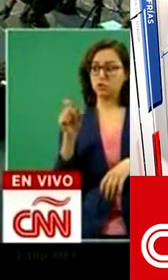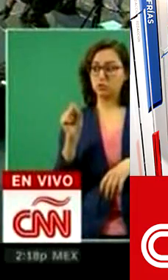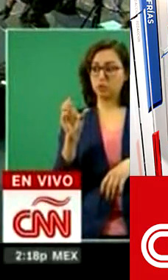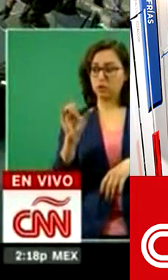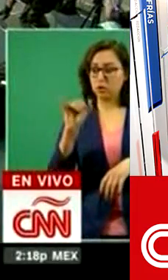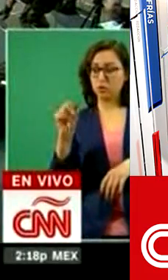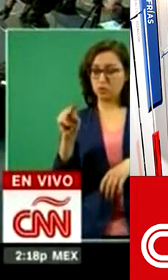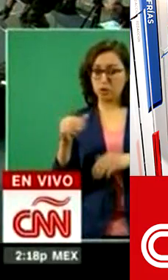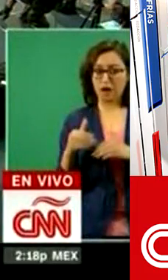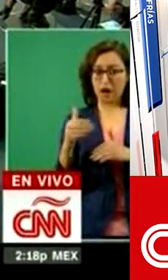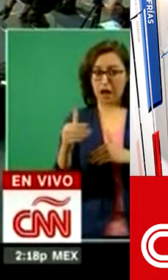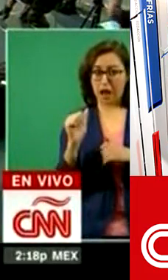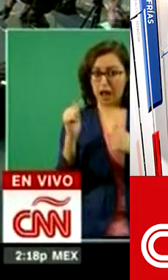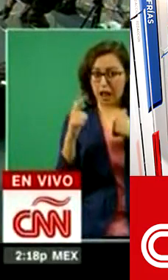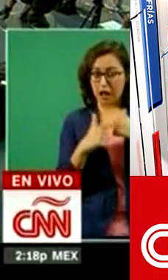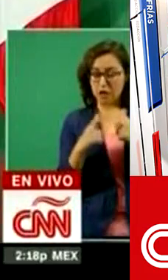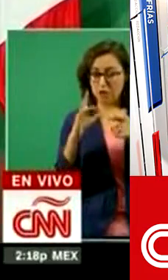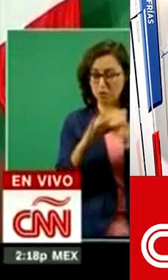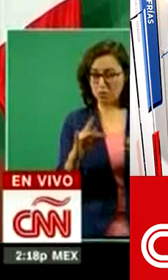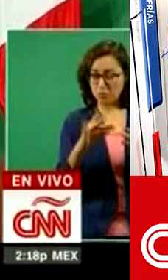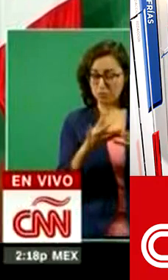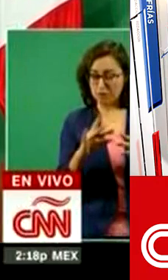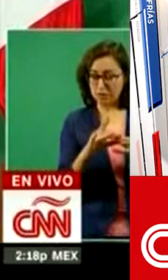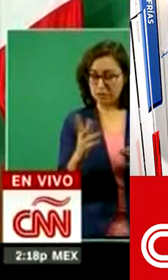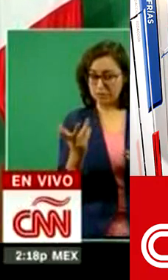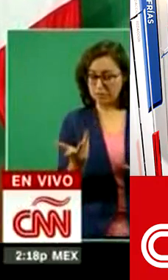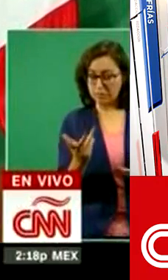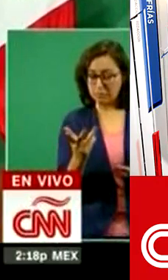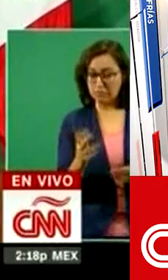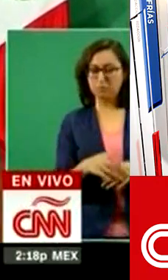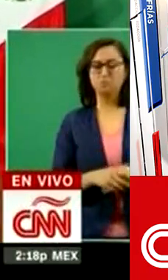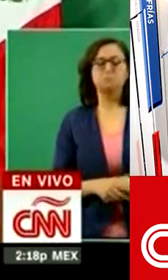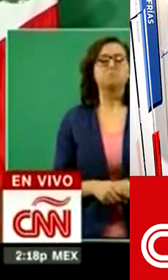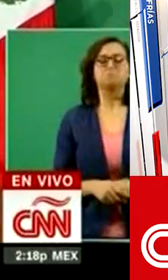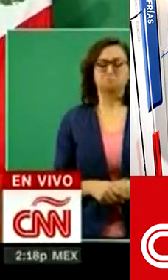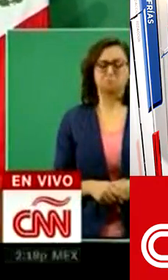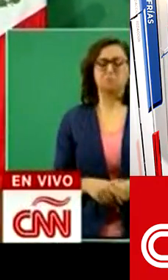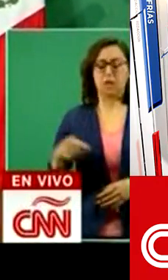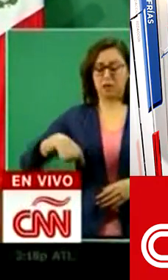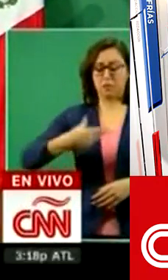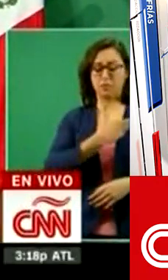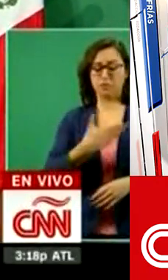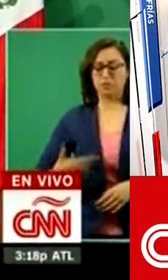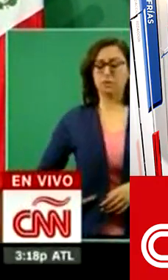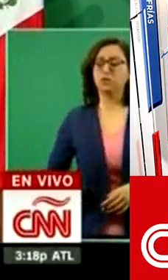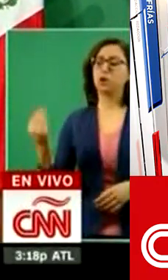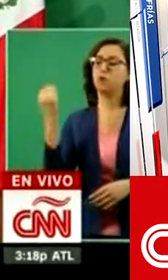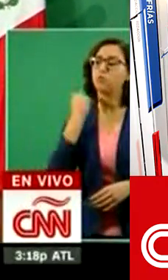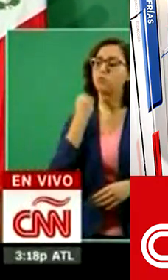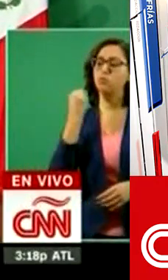El consejero de Presidencia sostiene que no es